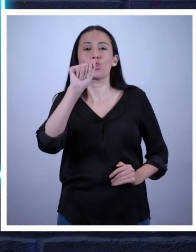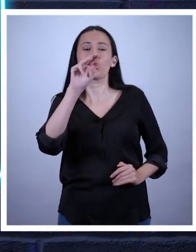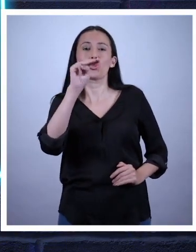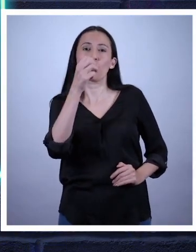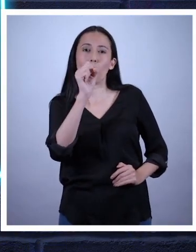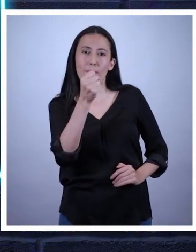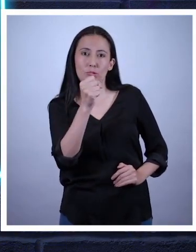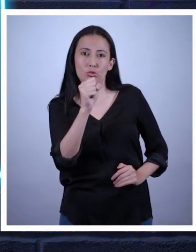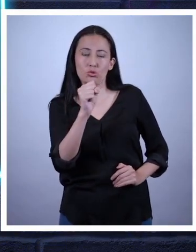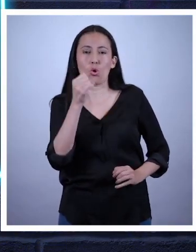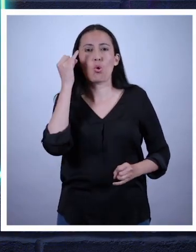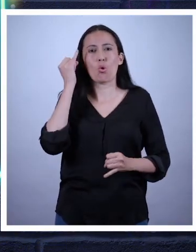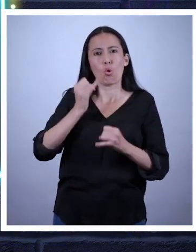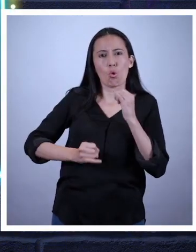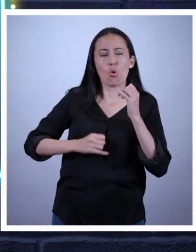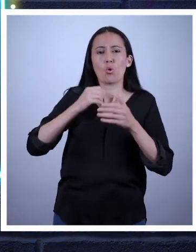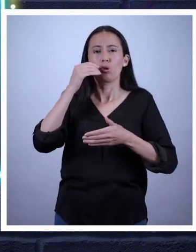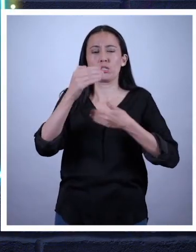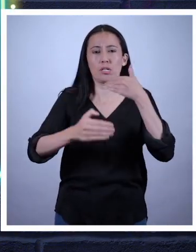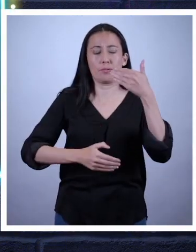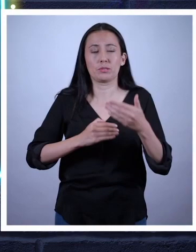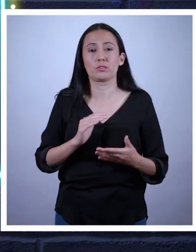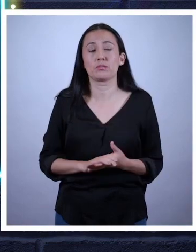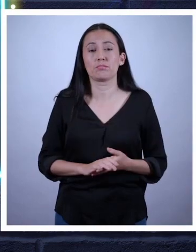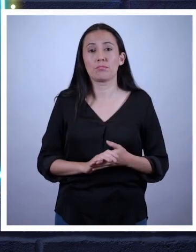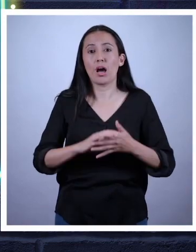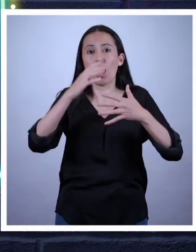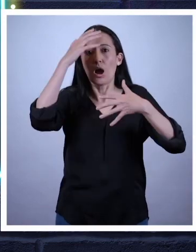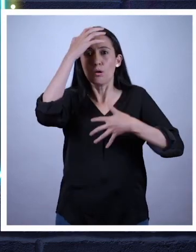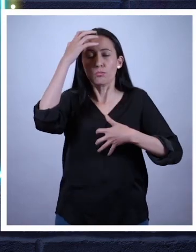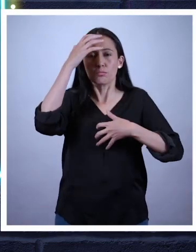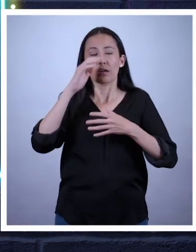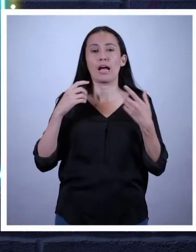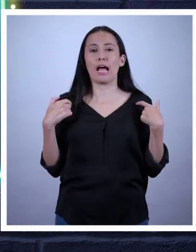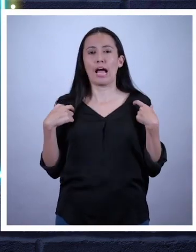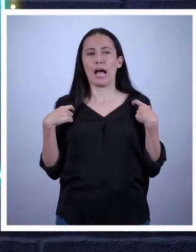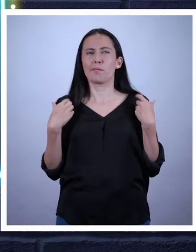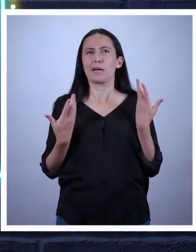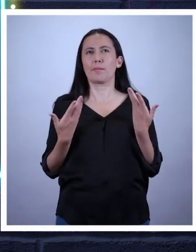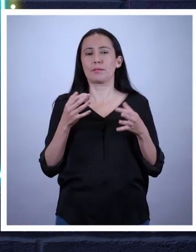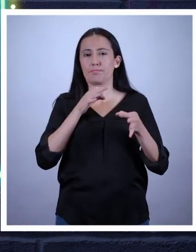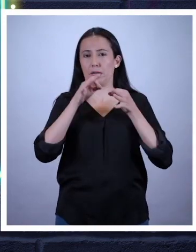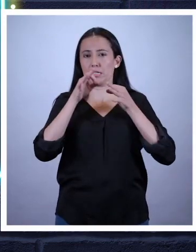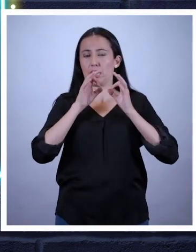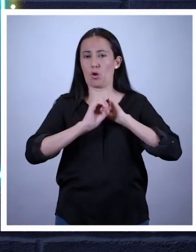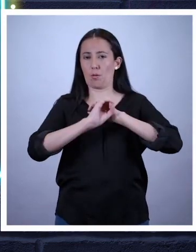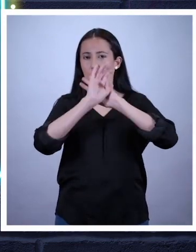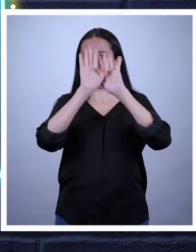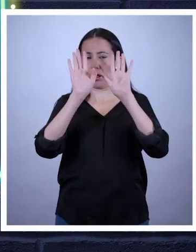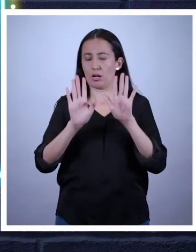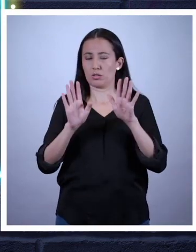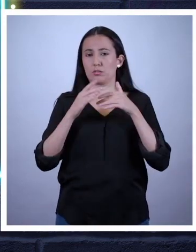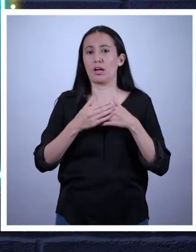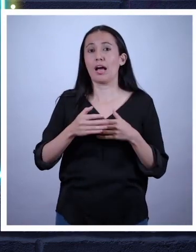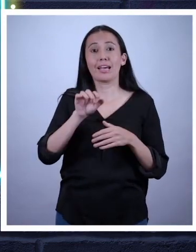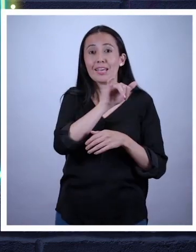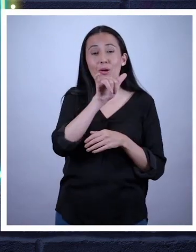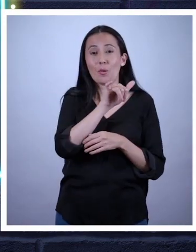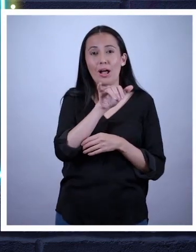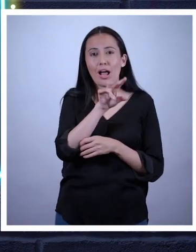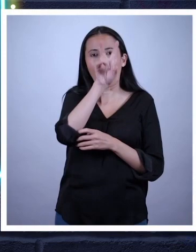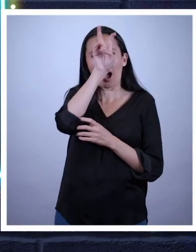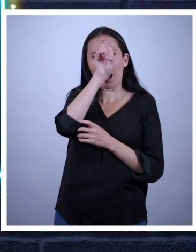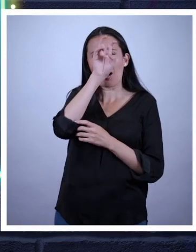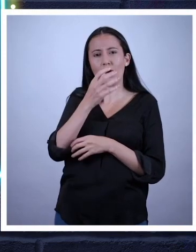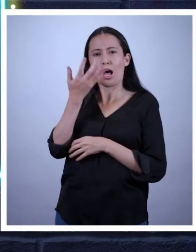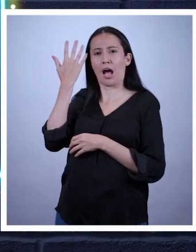a partir de la divergencia entre el último ancestro común de los grandes simios. En español. Así como los ancestros de